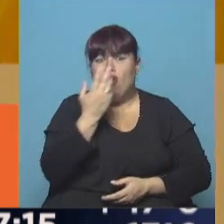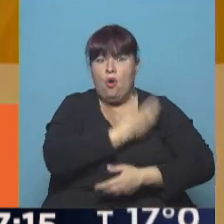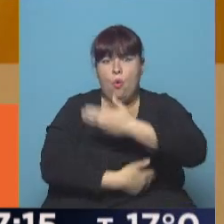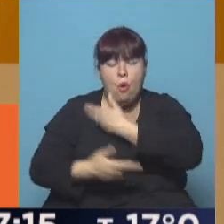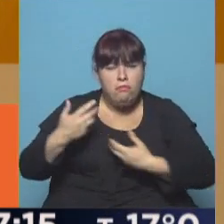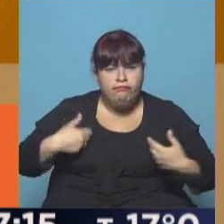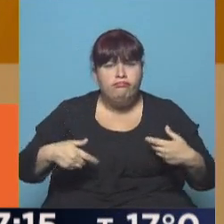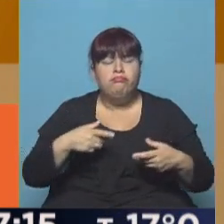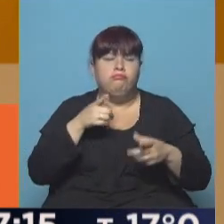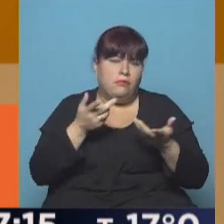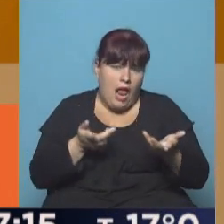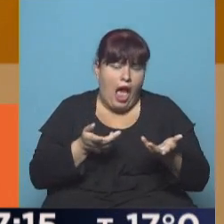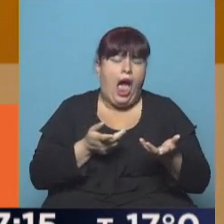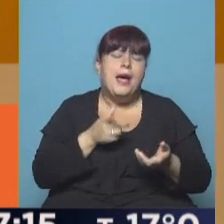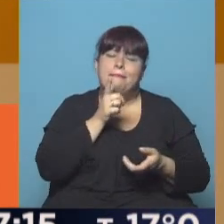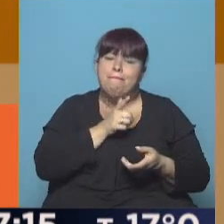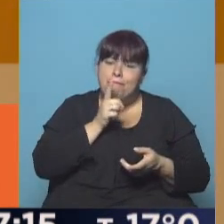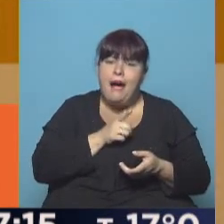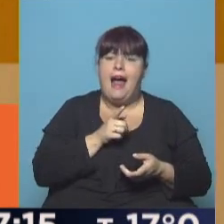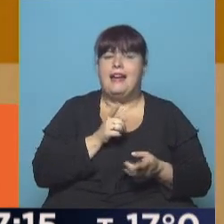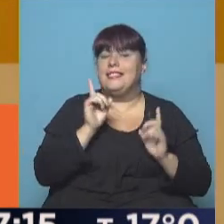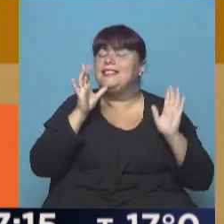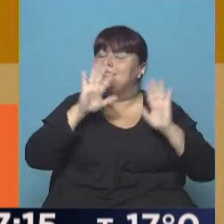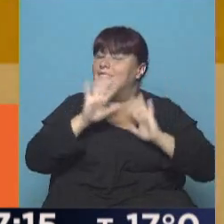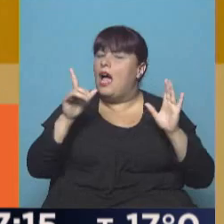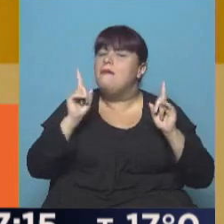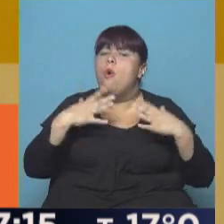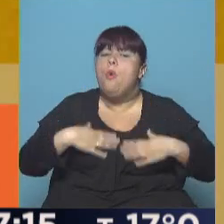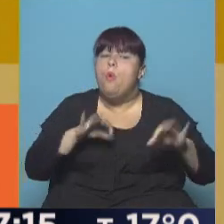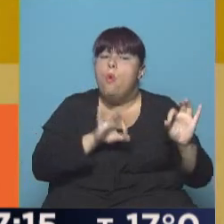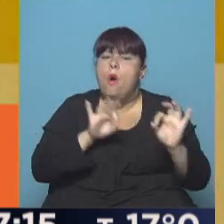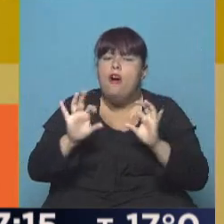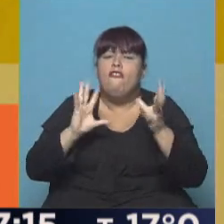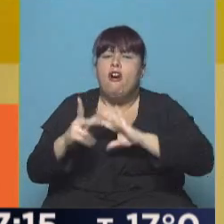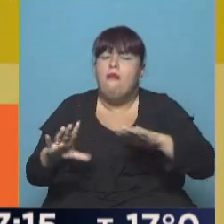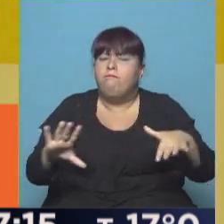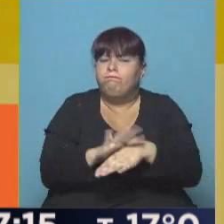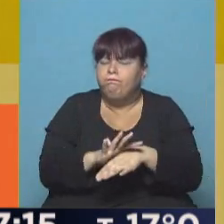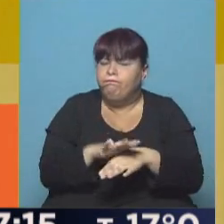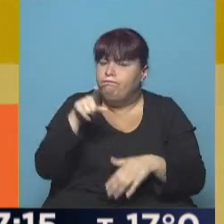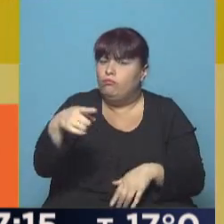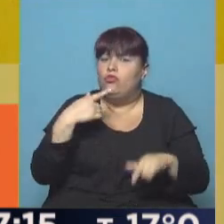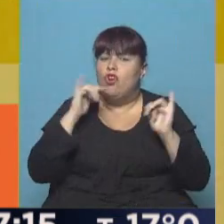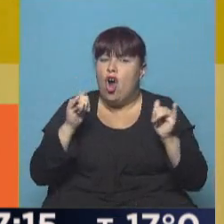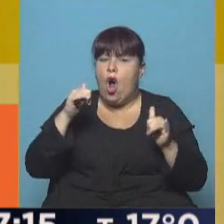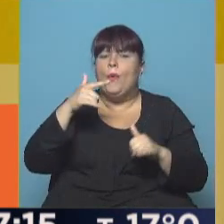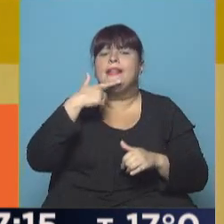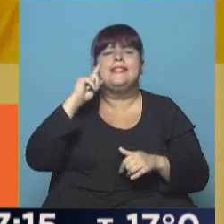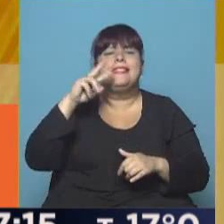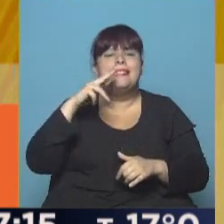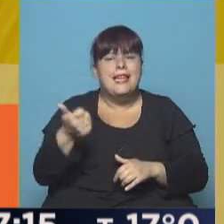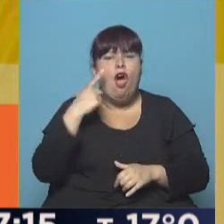de cuerpos donde se, por supuesto, presume que se está hablando ya por la misma ropa y las mismas características de este joven Nicolás Silva,